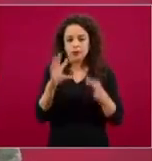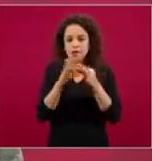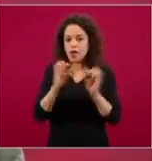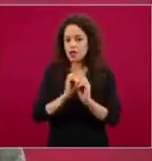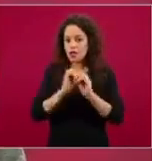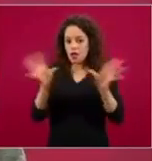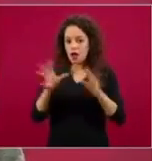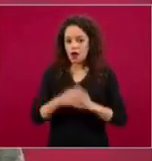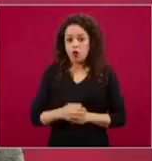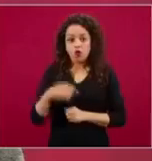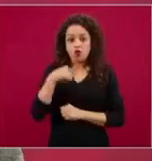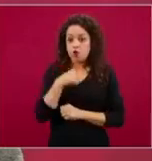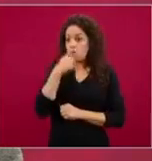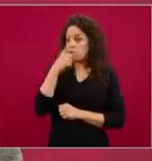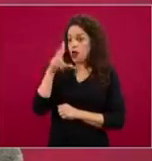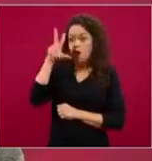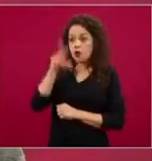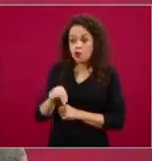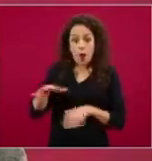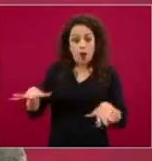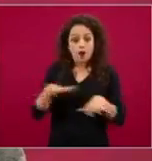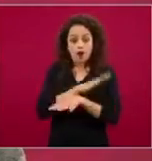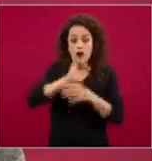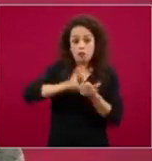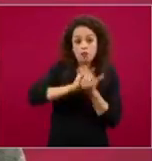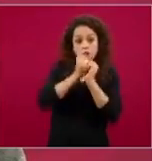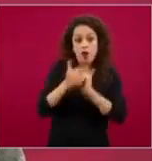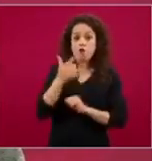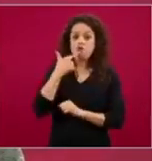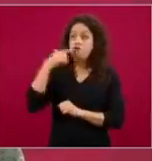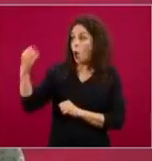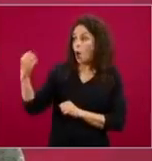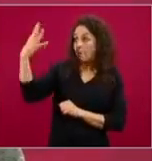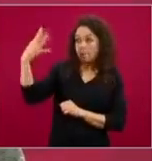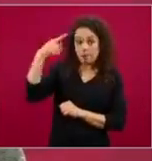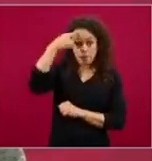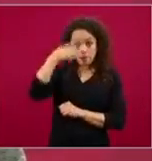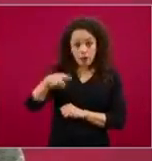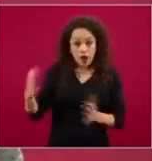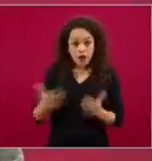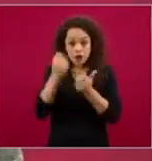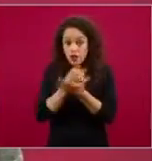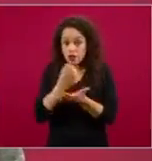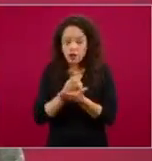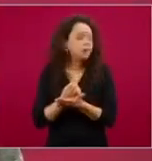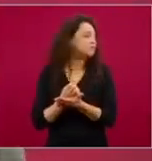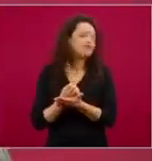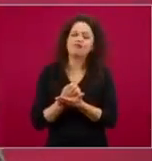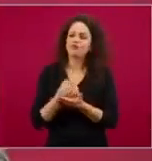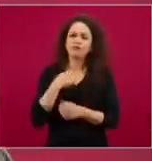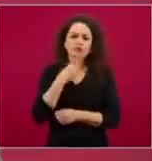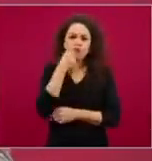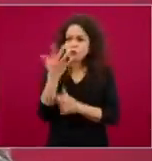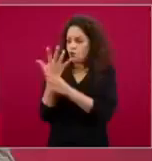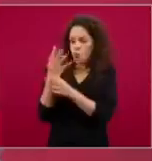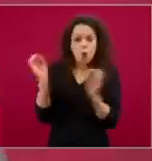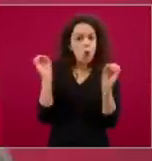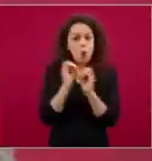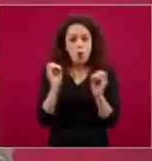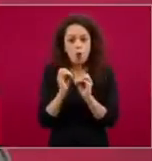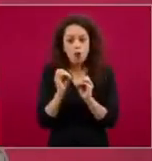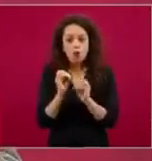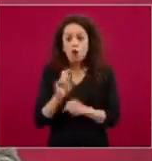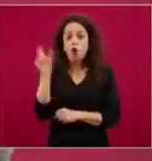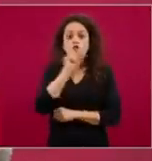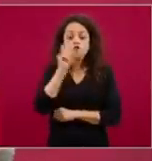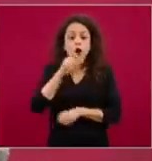momento dijimos que no se va a pasar a rojo para proteger la economía. Es exactamente la pregunta que hizo Héctor. No, claro. Cuando el semáforo, los números del semáforo indiquen que es rojo,